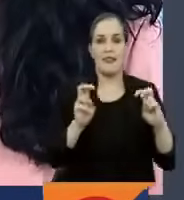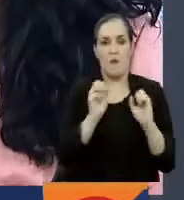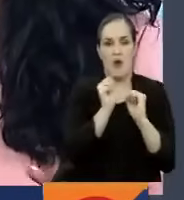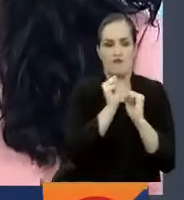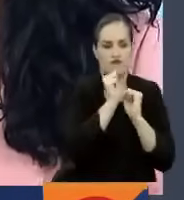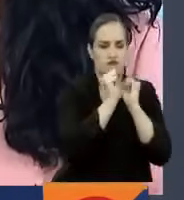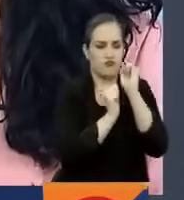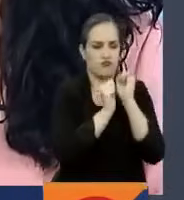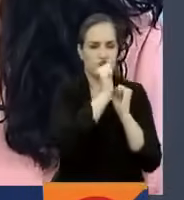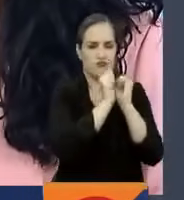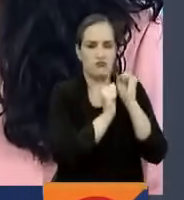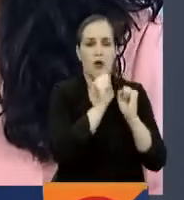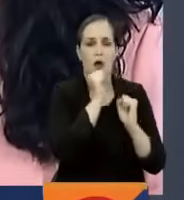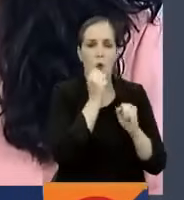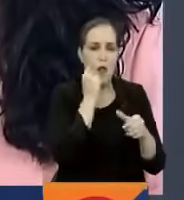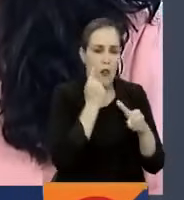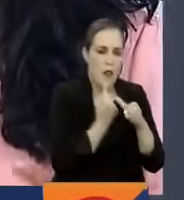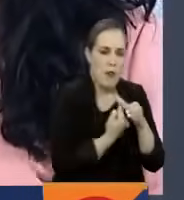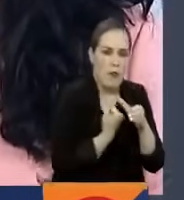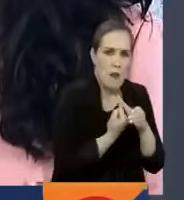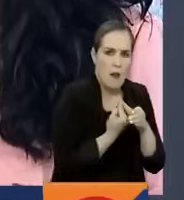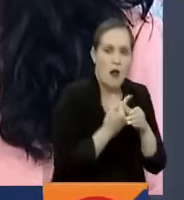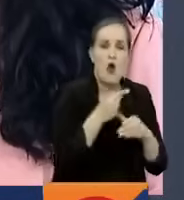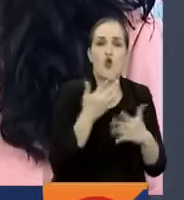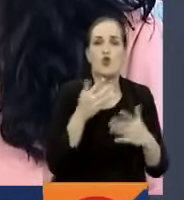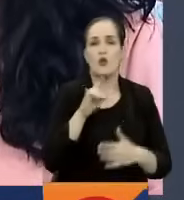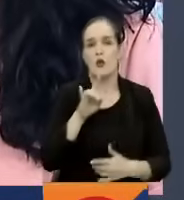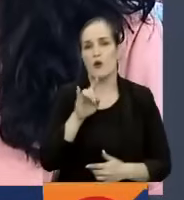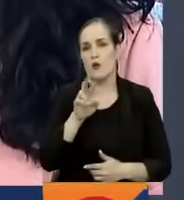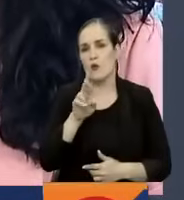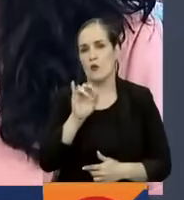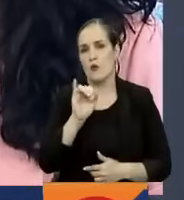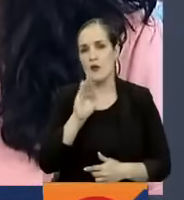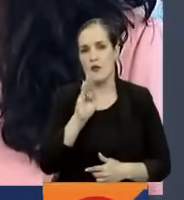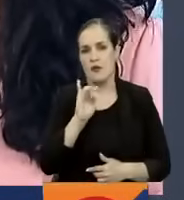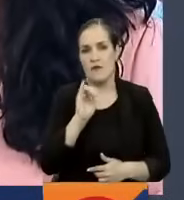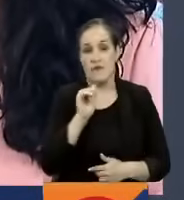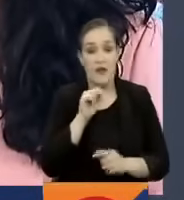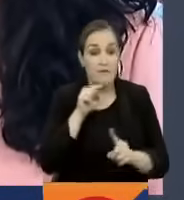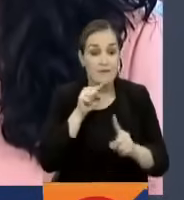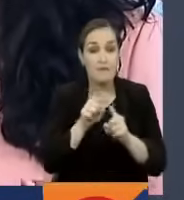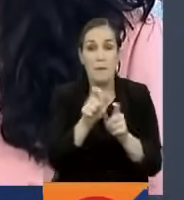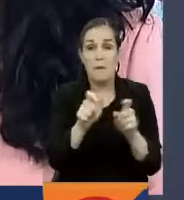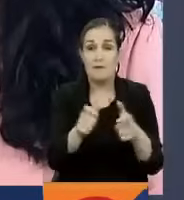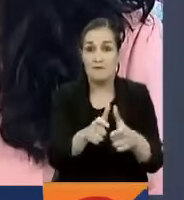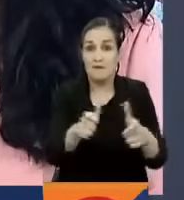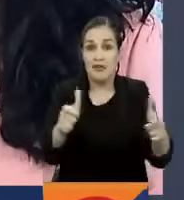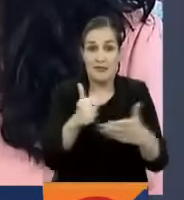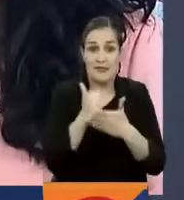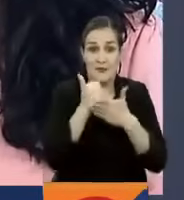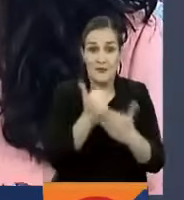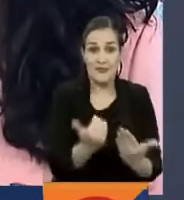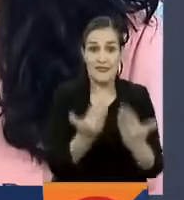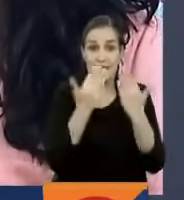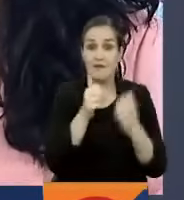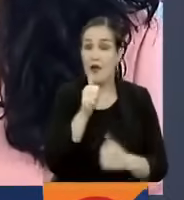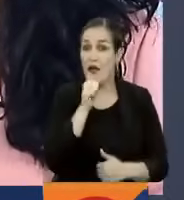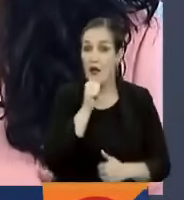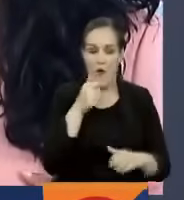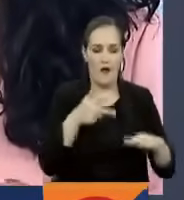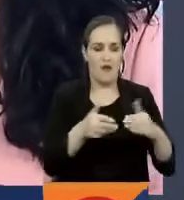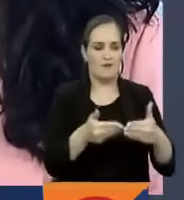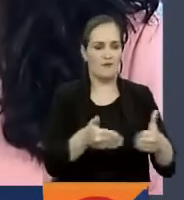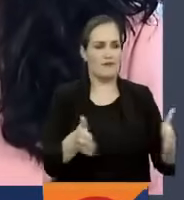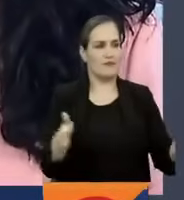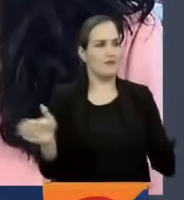en la guajiras que va a estar localizado en uribia va a beneficiar a miles de personas y adicional pues lo que se espera es que esta gran